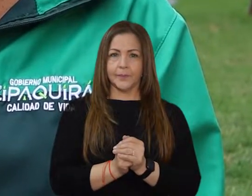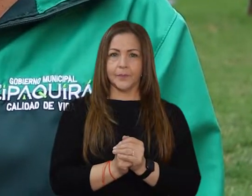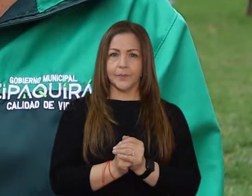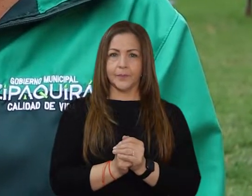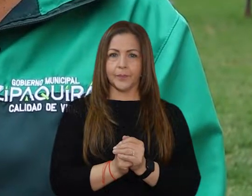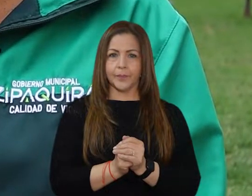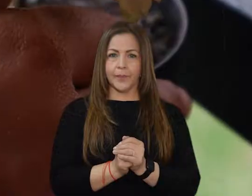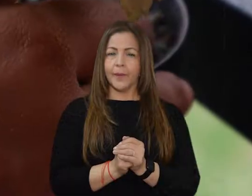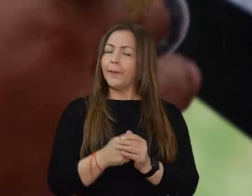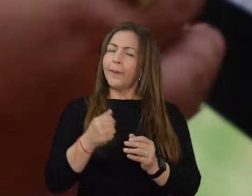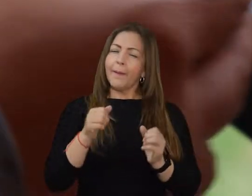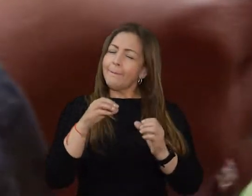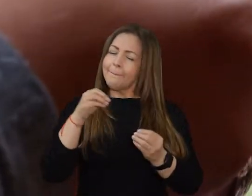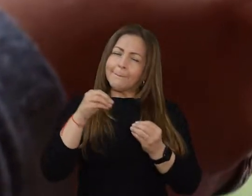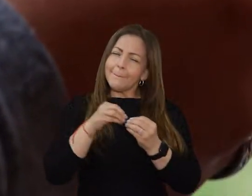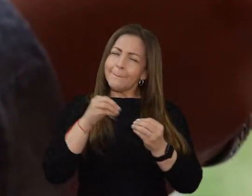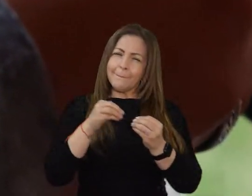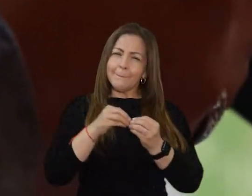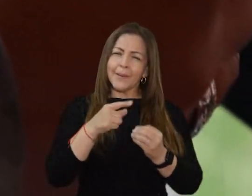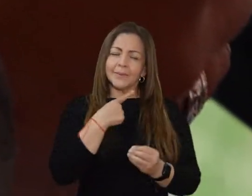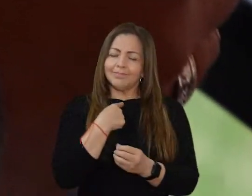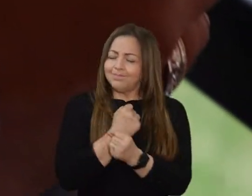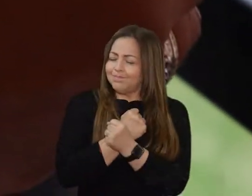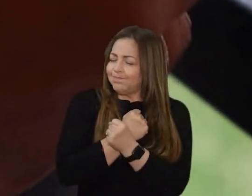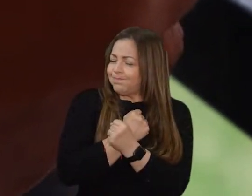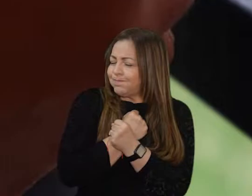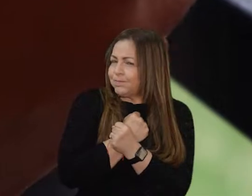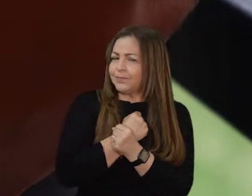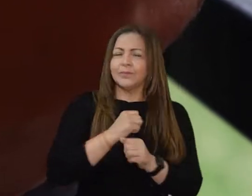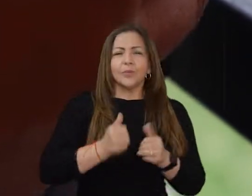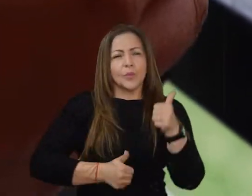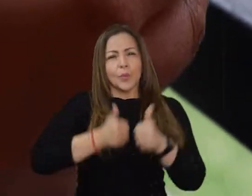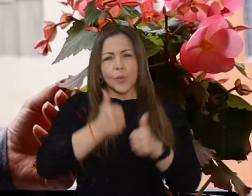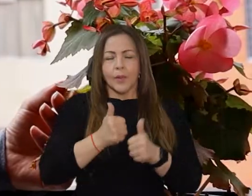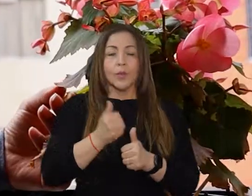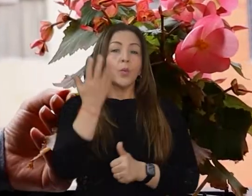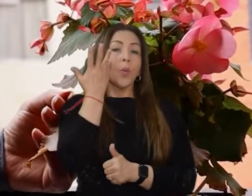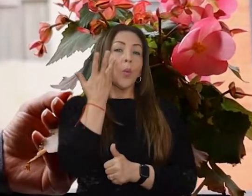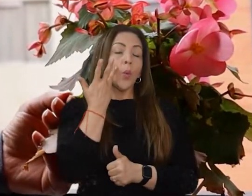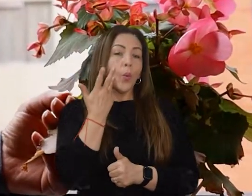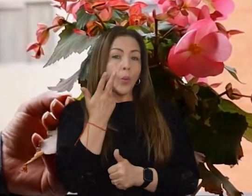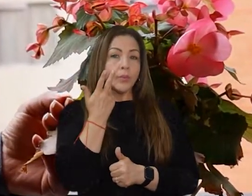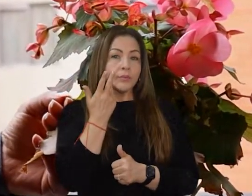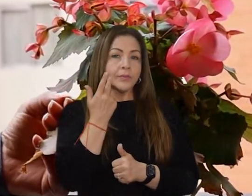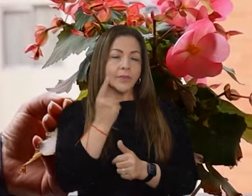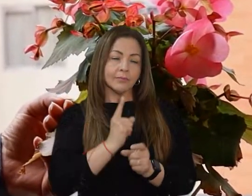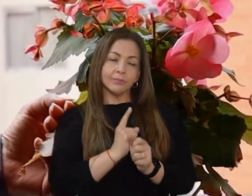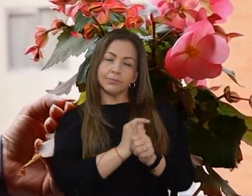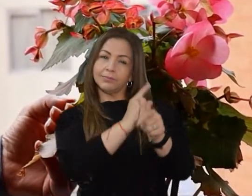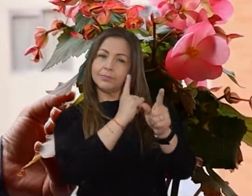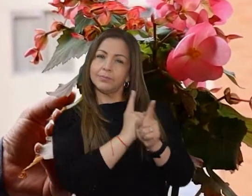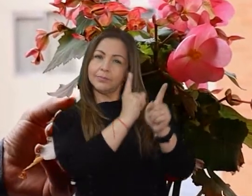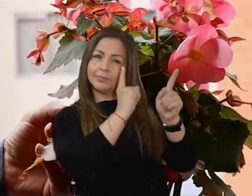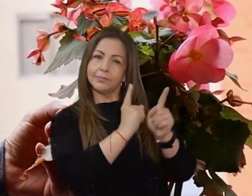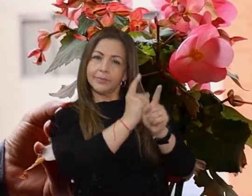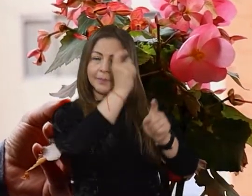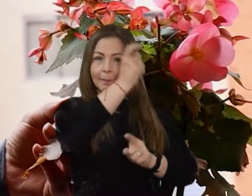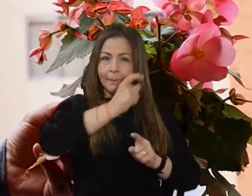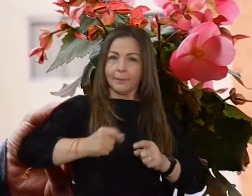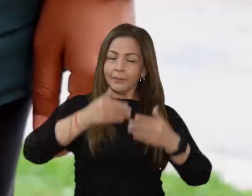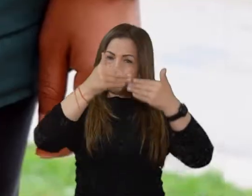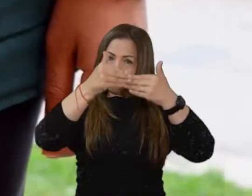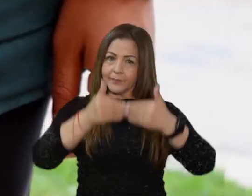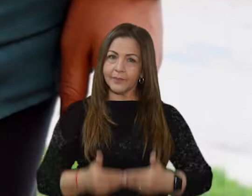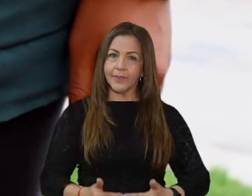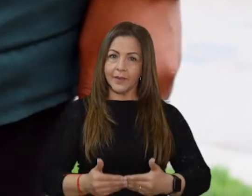maneras. Lo que más me apasiona de mi profesión es poder día a día encontrarme con personas